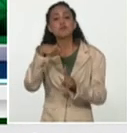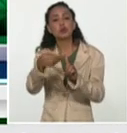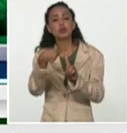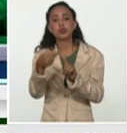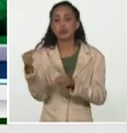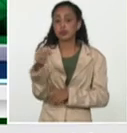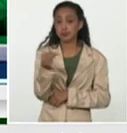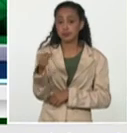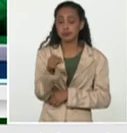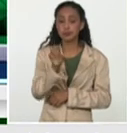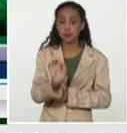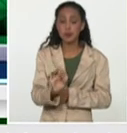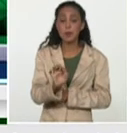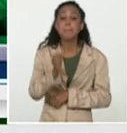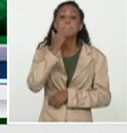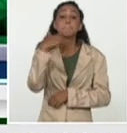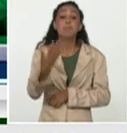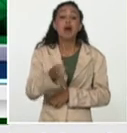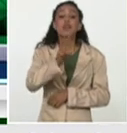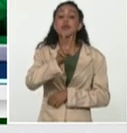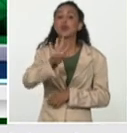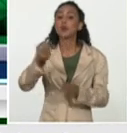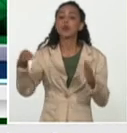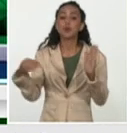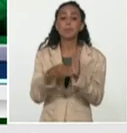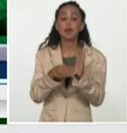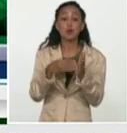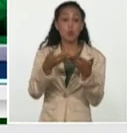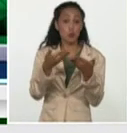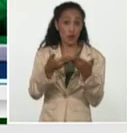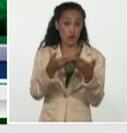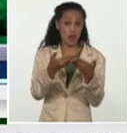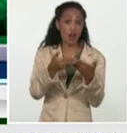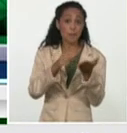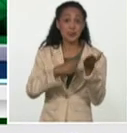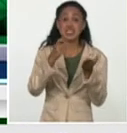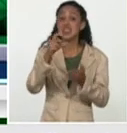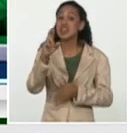COVID-19, más de 24.000 PCR,